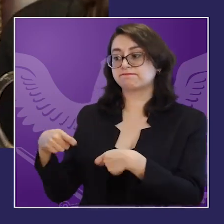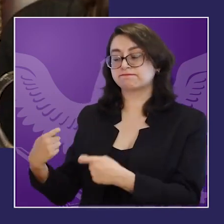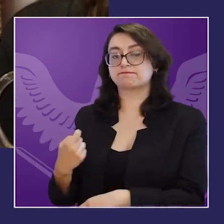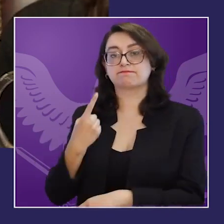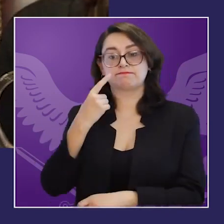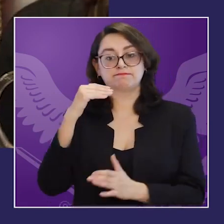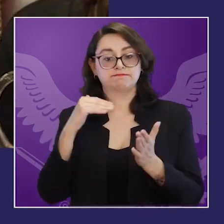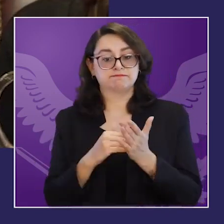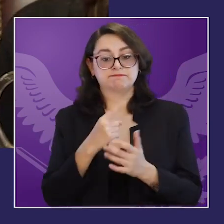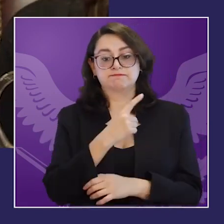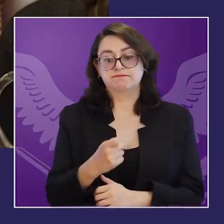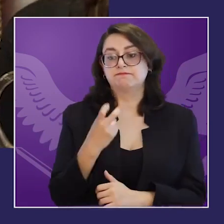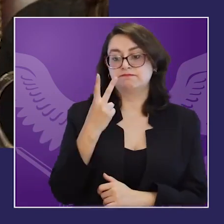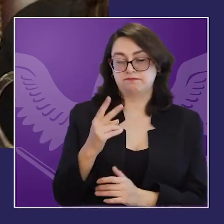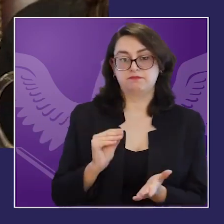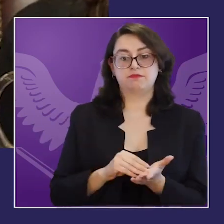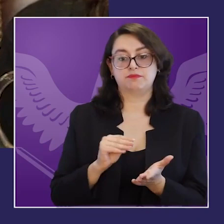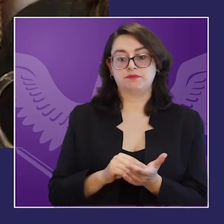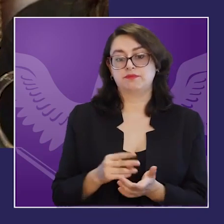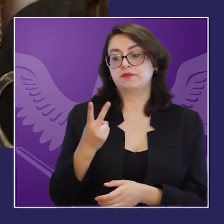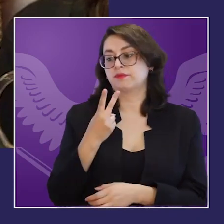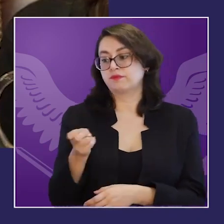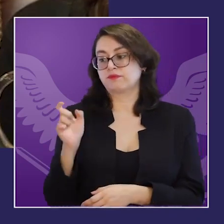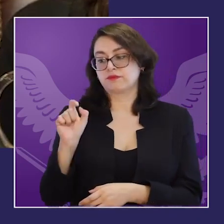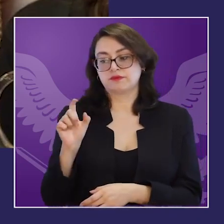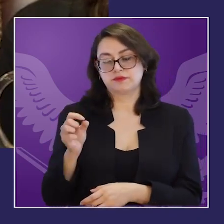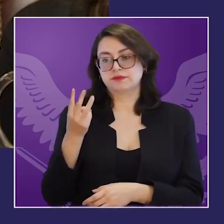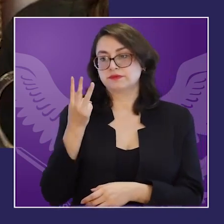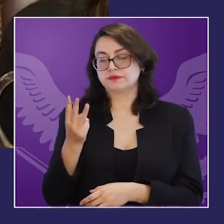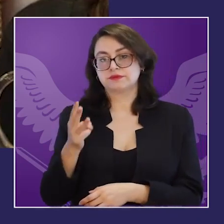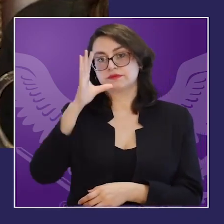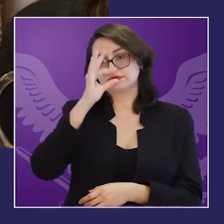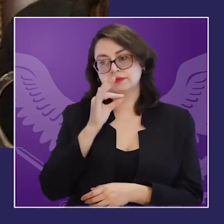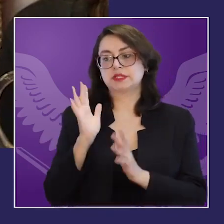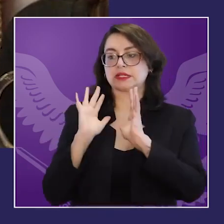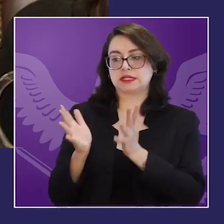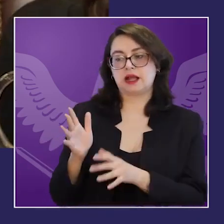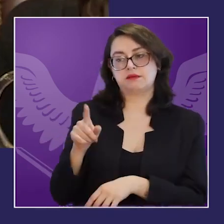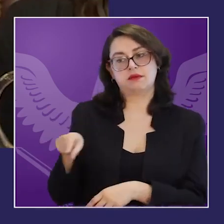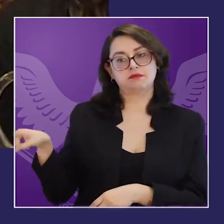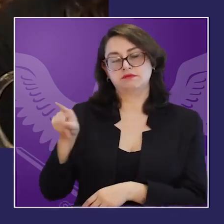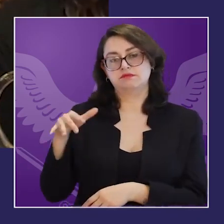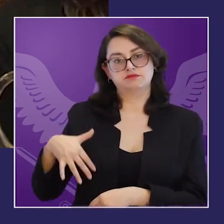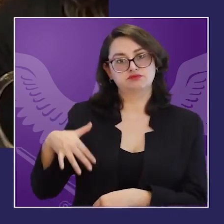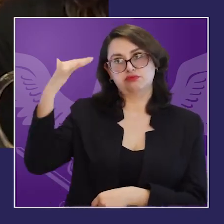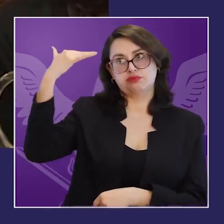están vigentes y 223 no vigentes por haber alcanzado los 21 años de edad. También, y en términos de